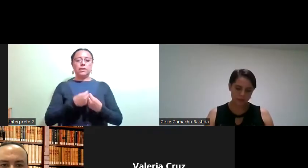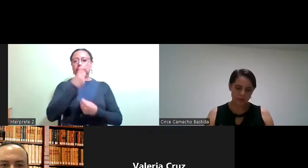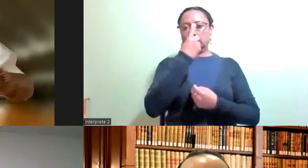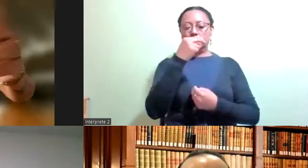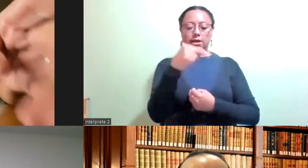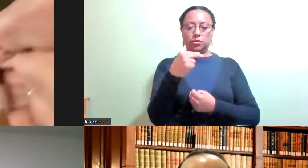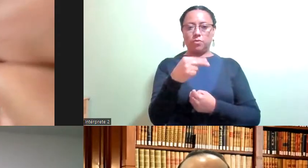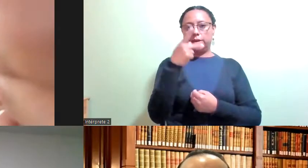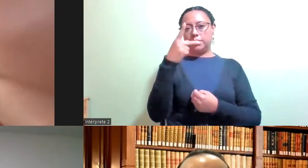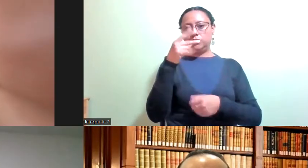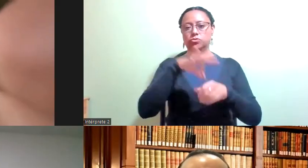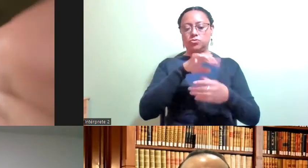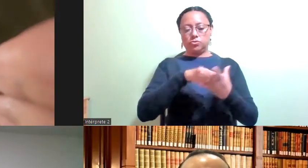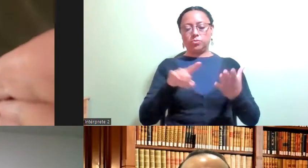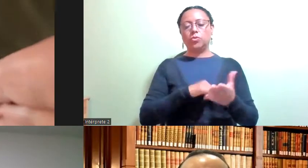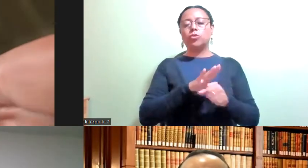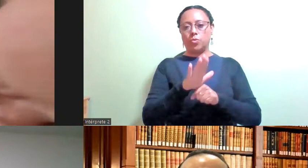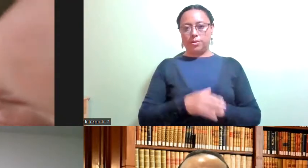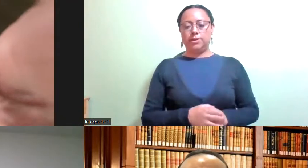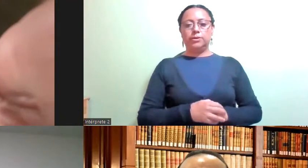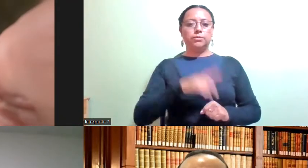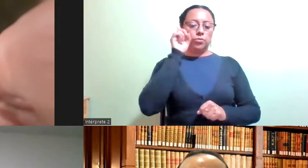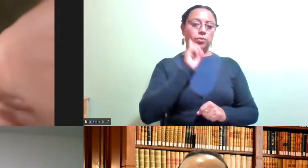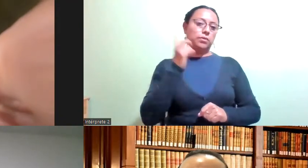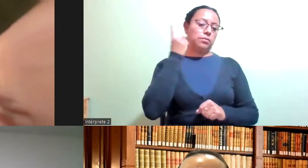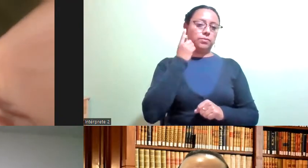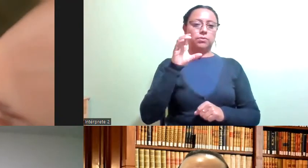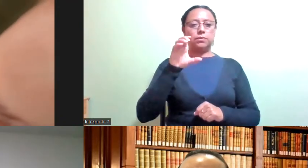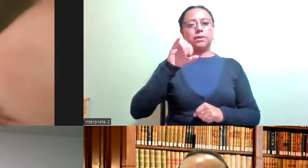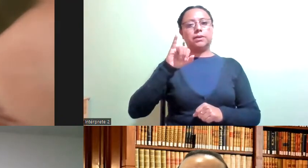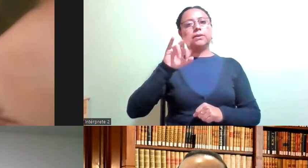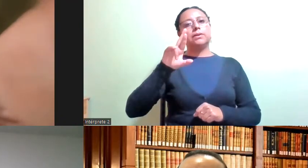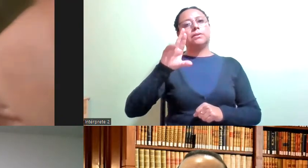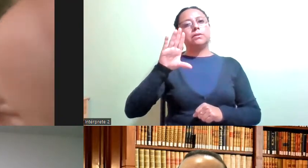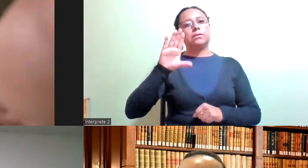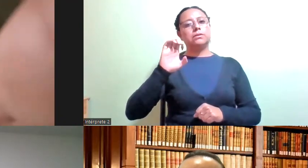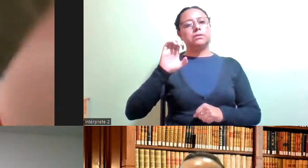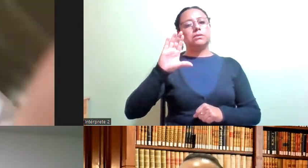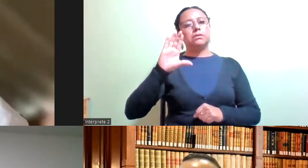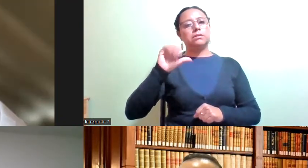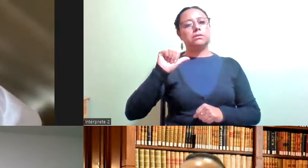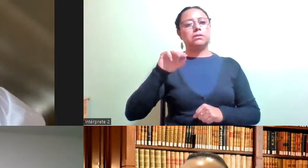voto. Diputada Circe Camacho Bastida. A favor.